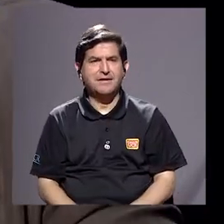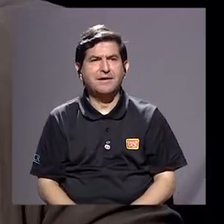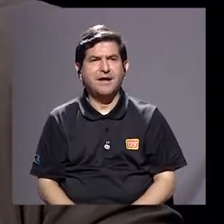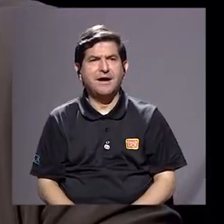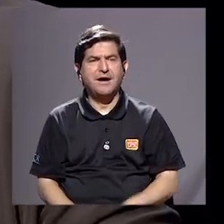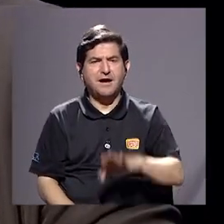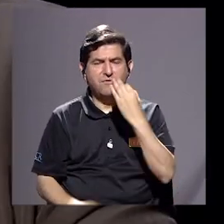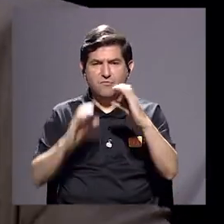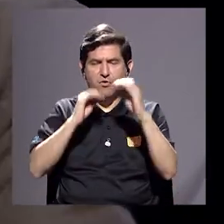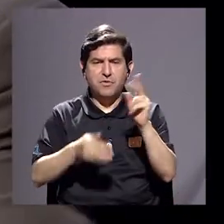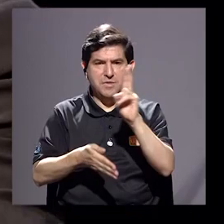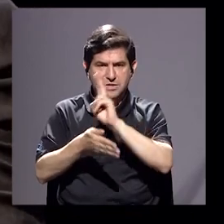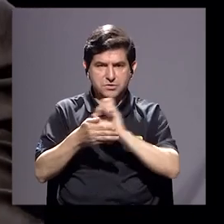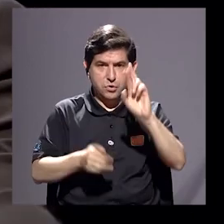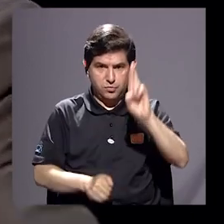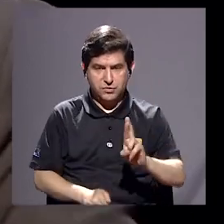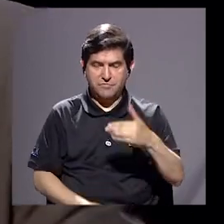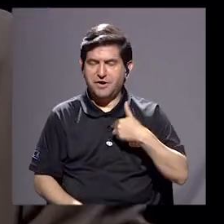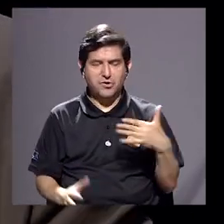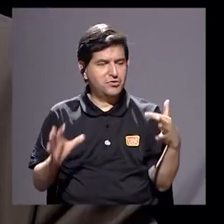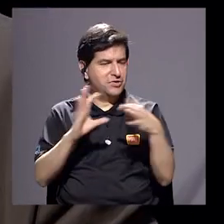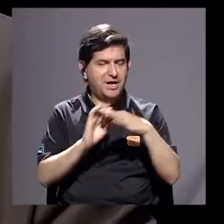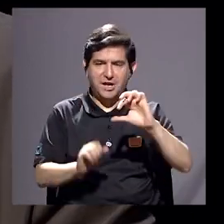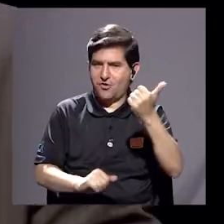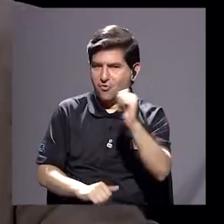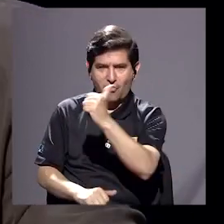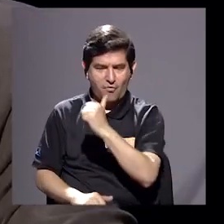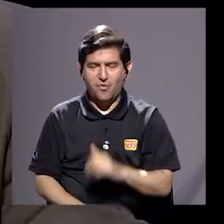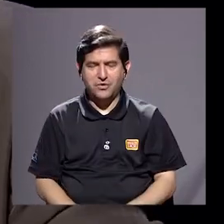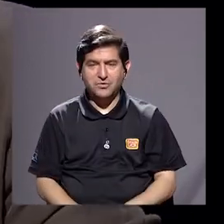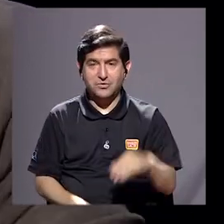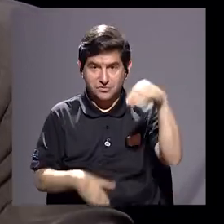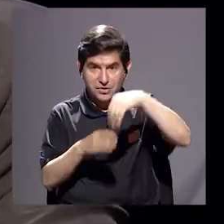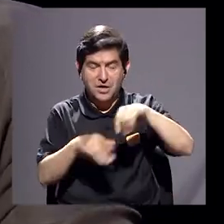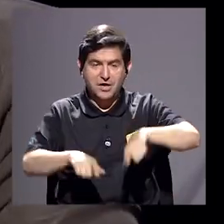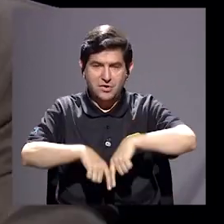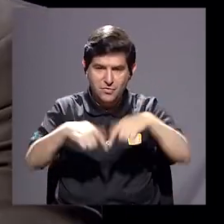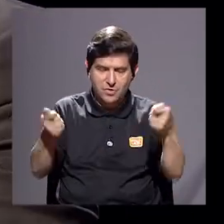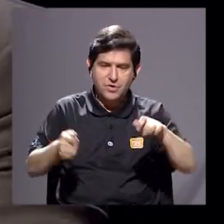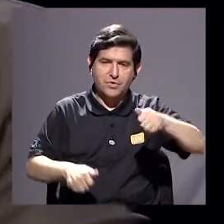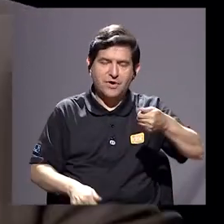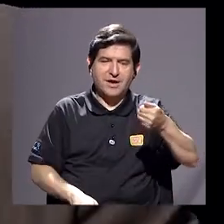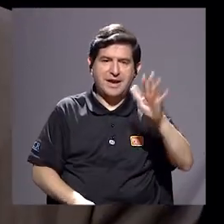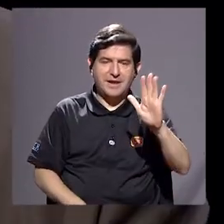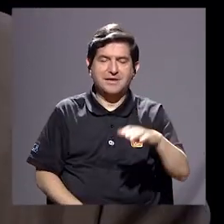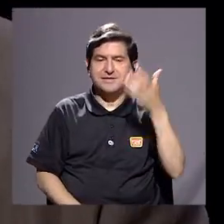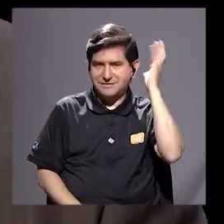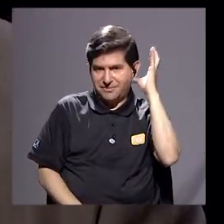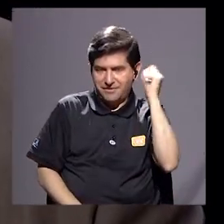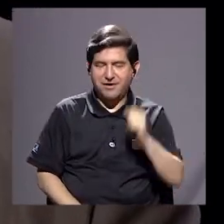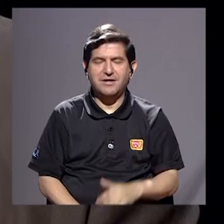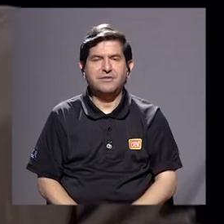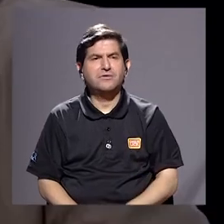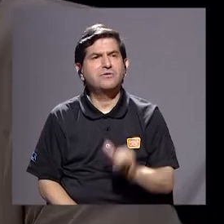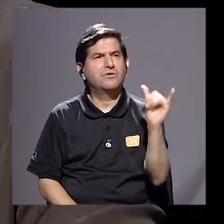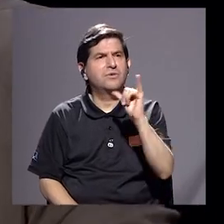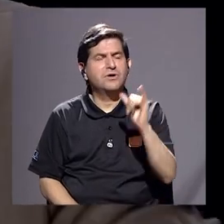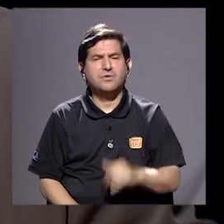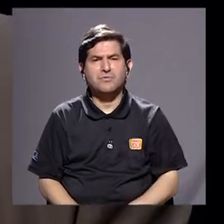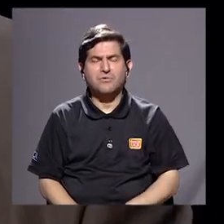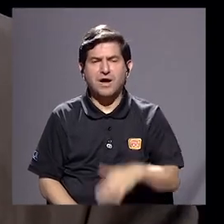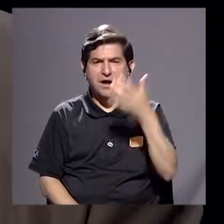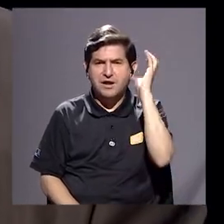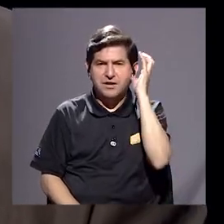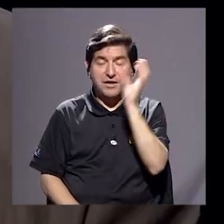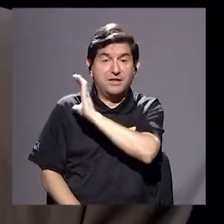universidad de costa rica que no tienen ninguna relación con los demás incluye el semanario cámara 15 la radio tenemos también muchas emisoras